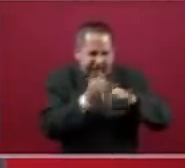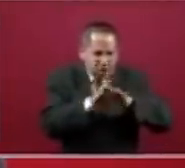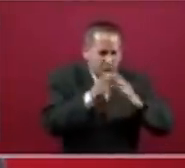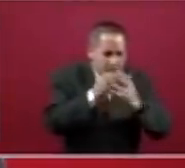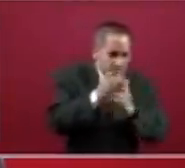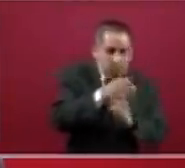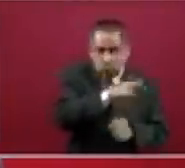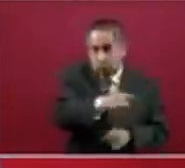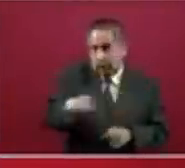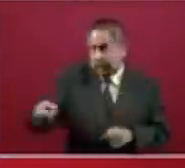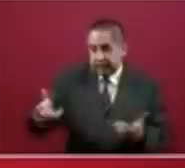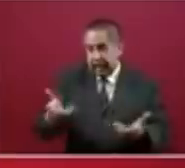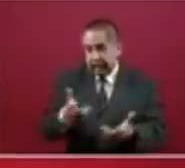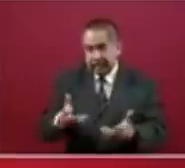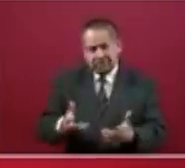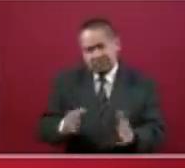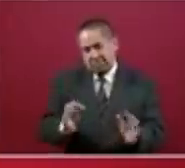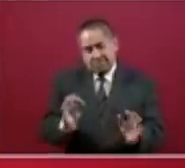el